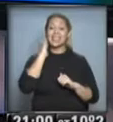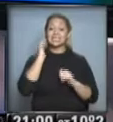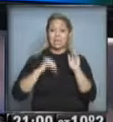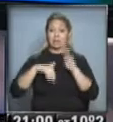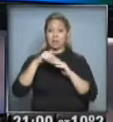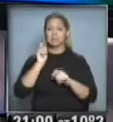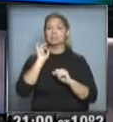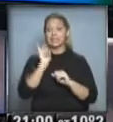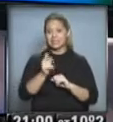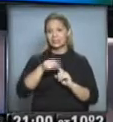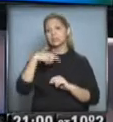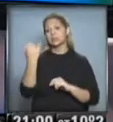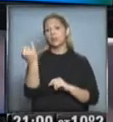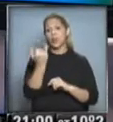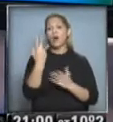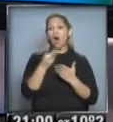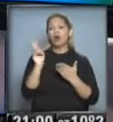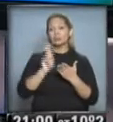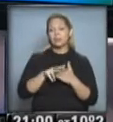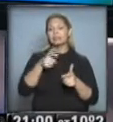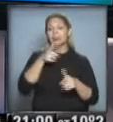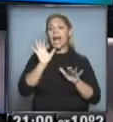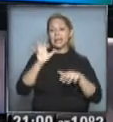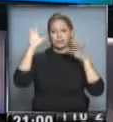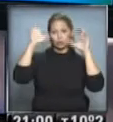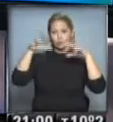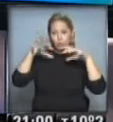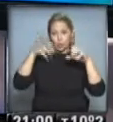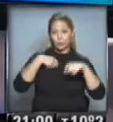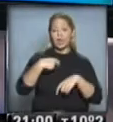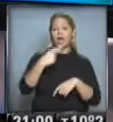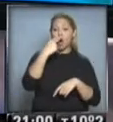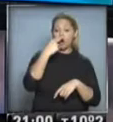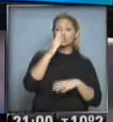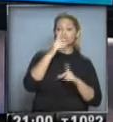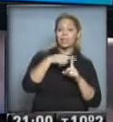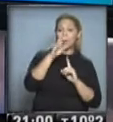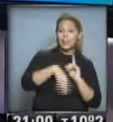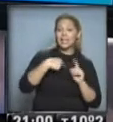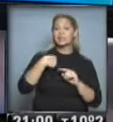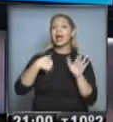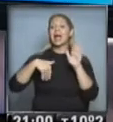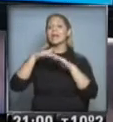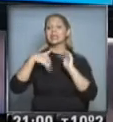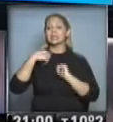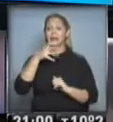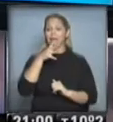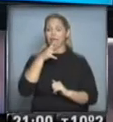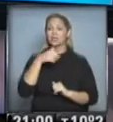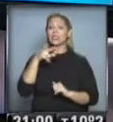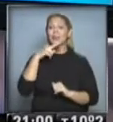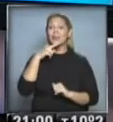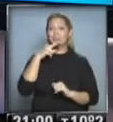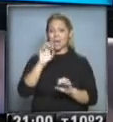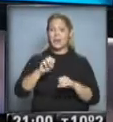nuevamente a partir del jueves la probabilidad de precipitaciones 11 la mínima 14 grados la temperatura máxima y a partir del viernes mejoran